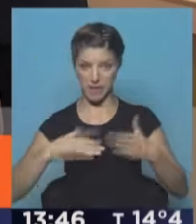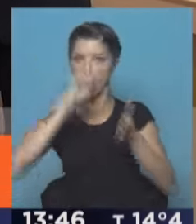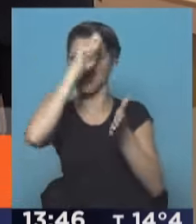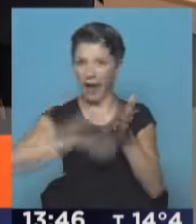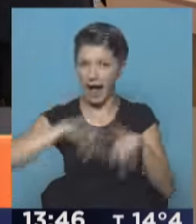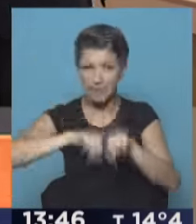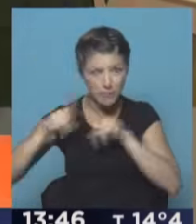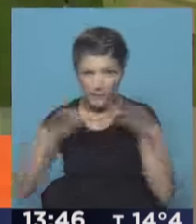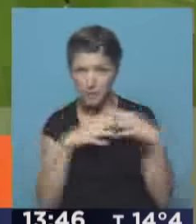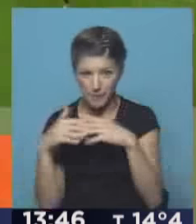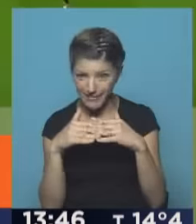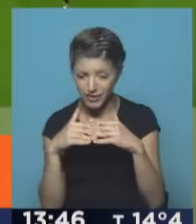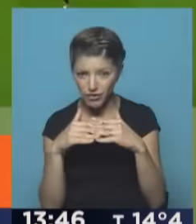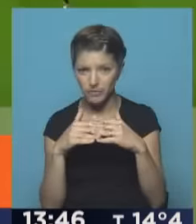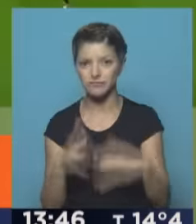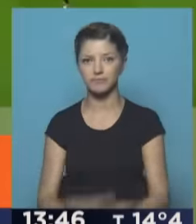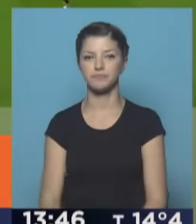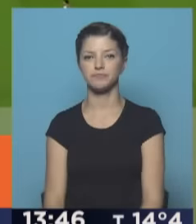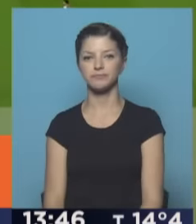en pleno partido.